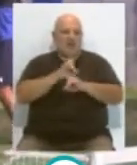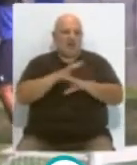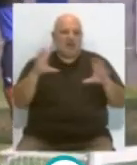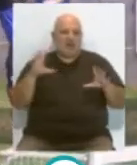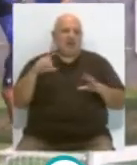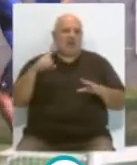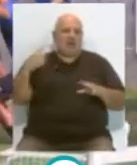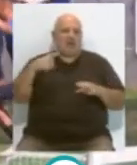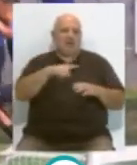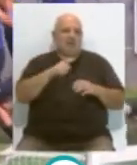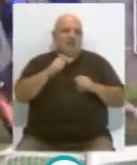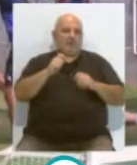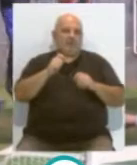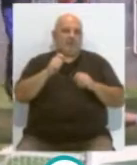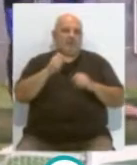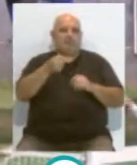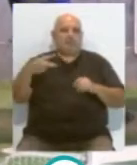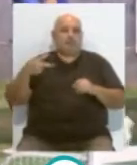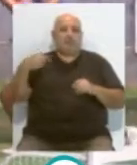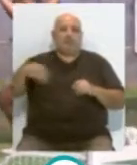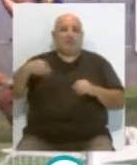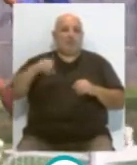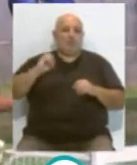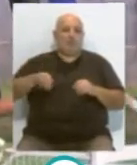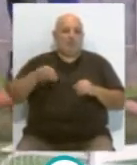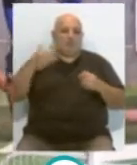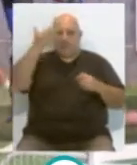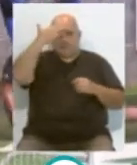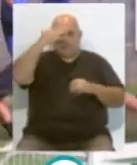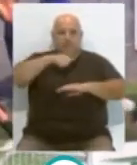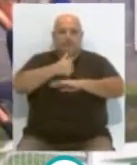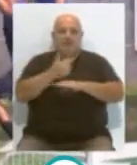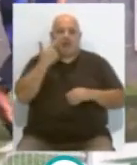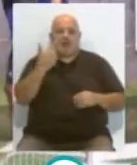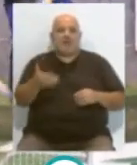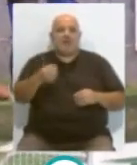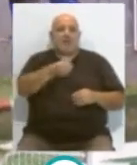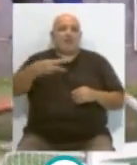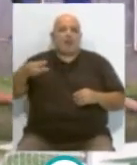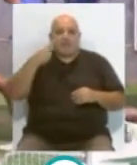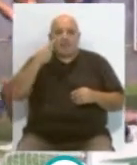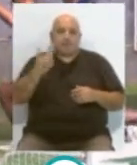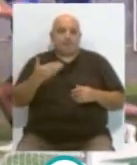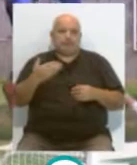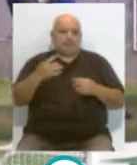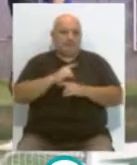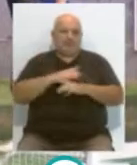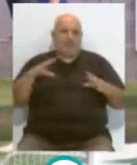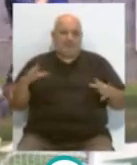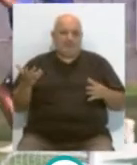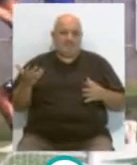indiscutiblemente todos tienen que rendir cuenta al presidente del club, que es la cabeza visible y sobre todo un presidente muy cercano a lo que